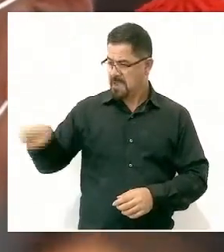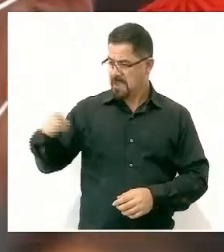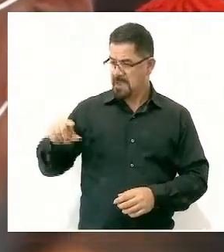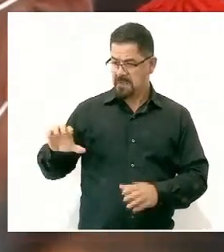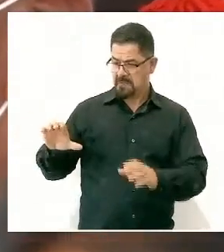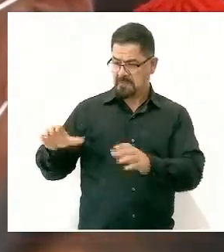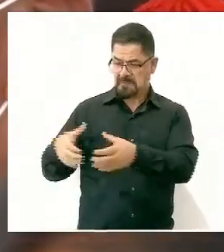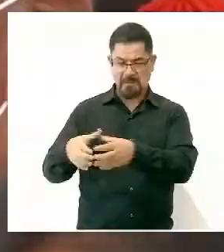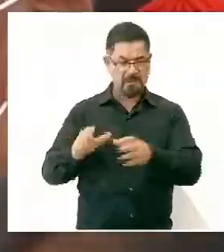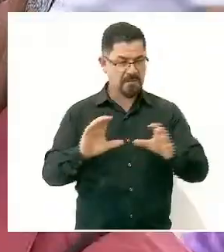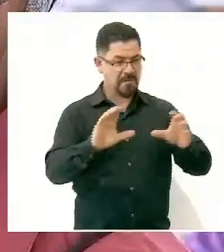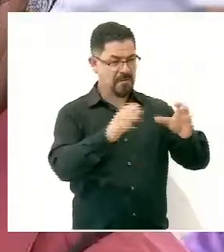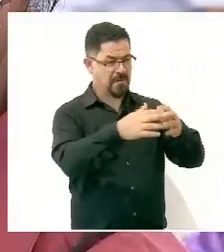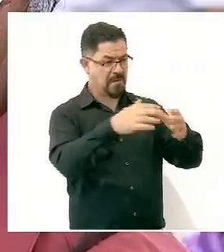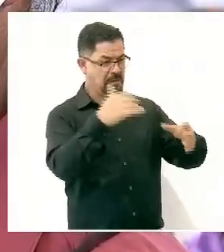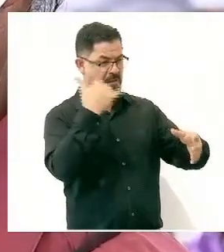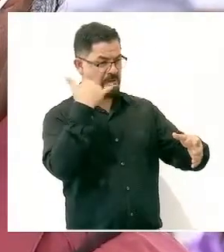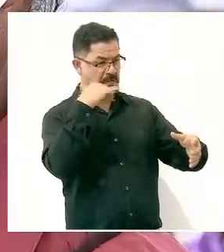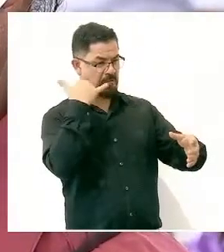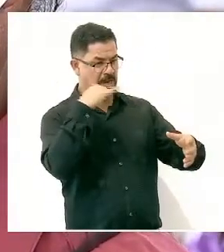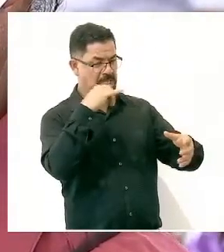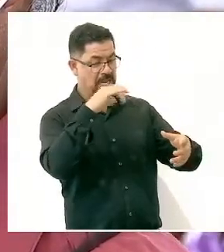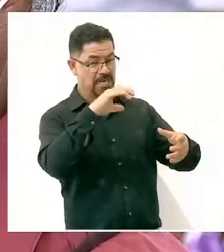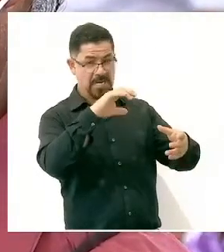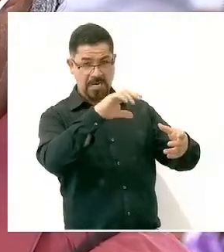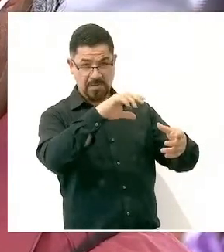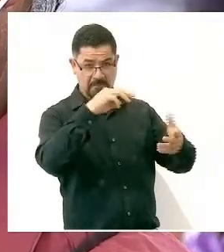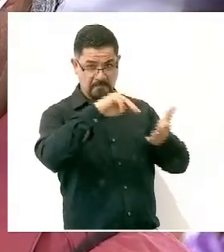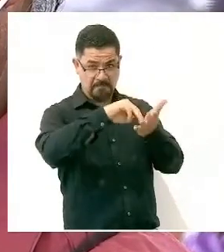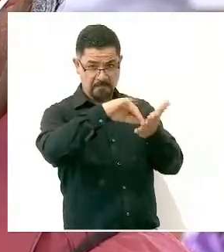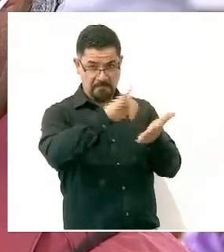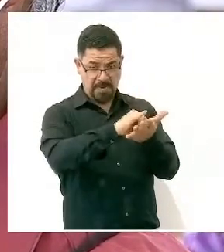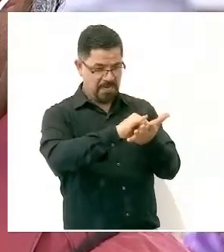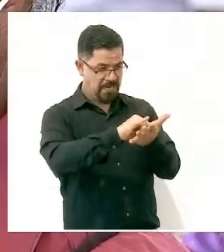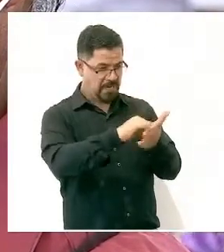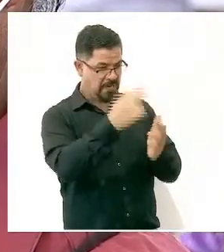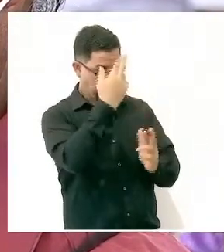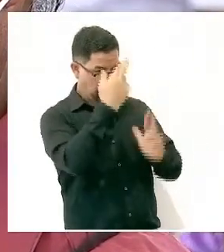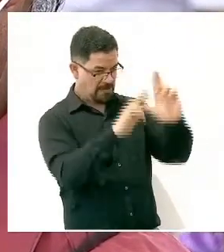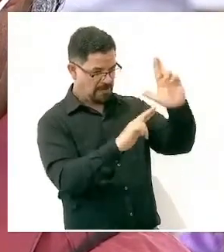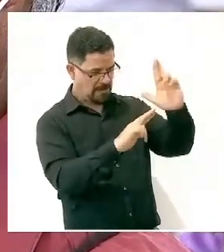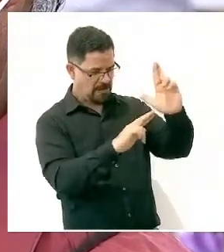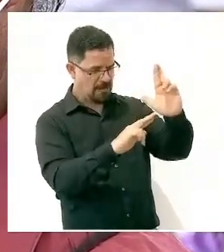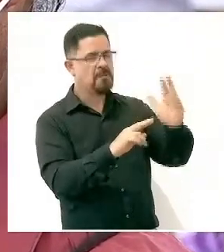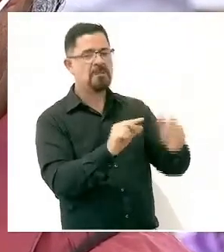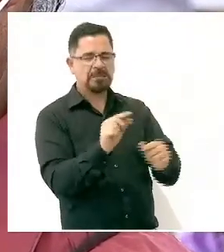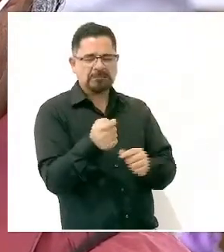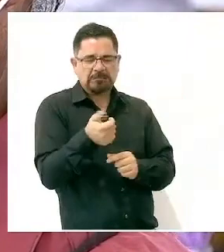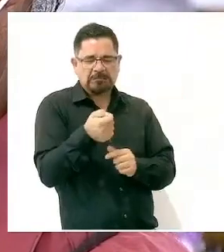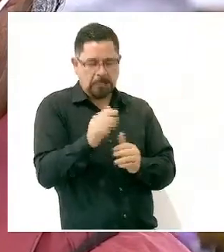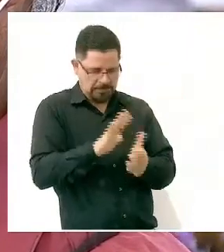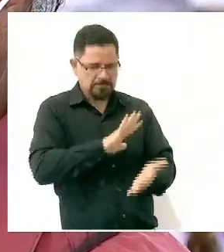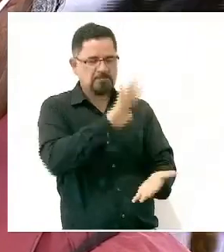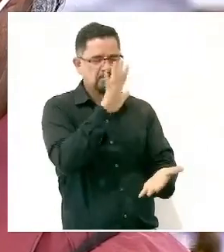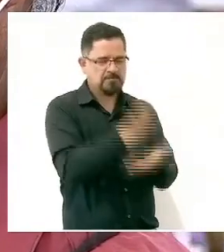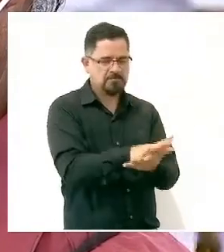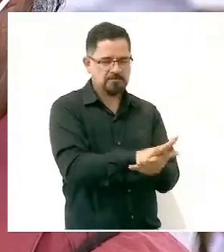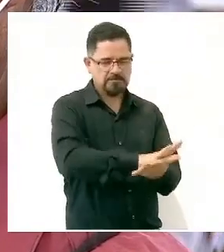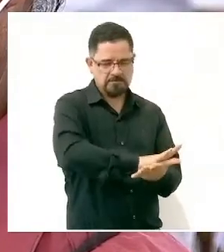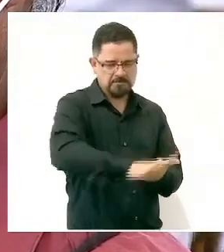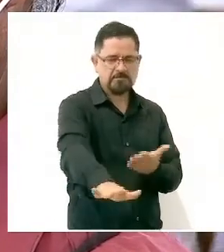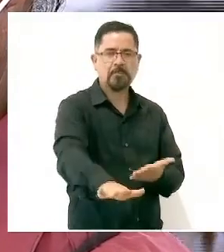los mayas de Yucatán. Al año siguiente los considera